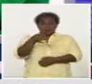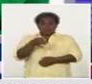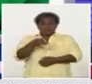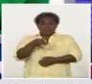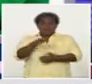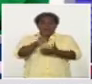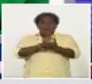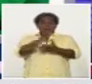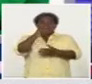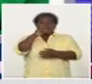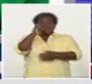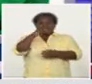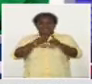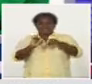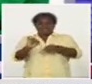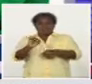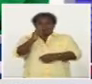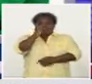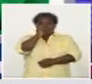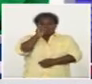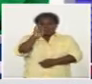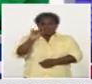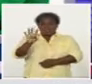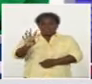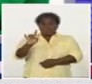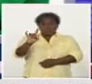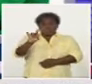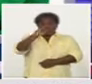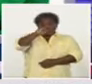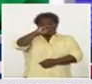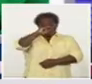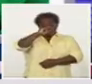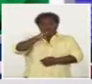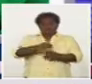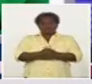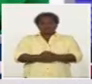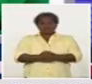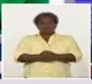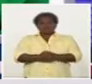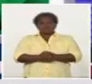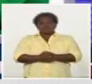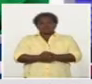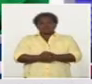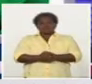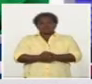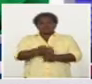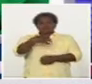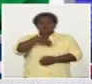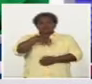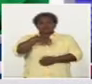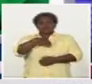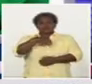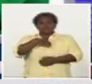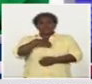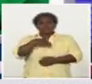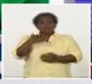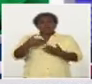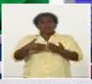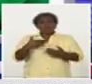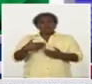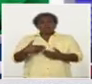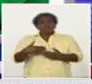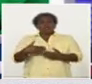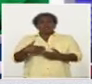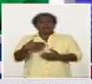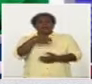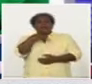paciente de 69 años de edad con antecedente de tener una neoplasia laringea y cierto